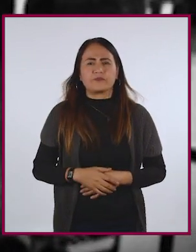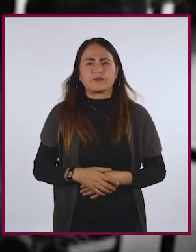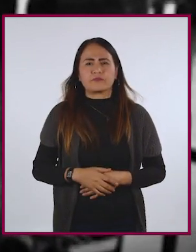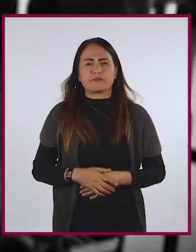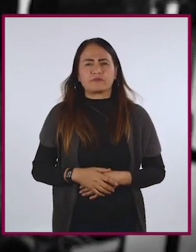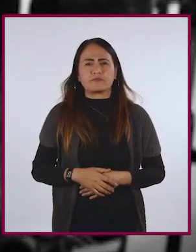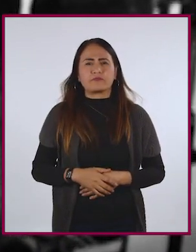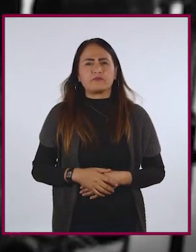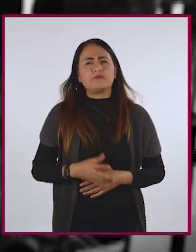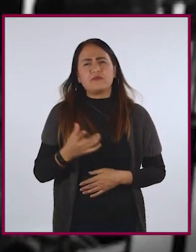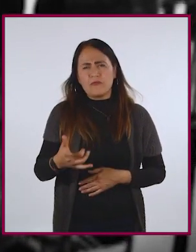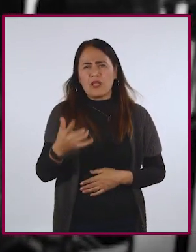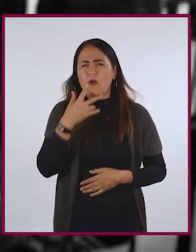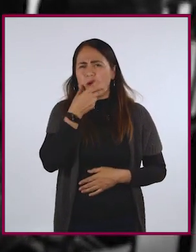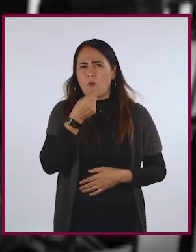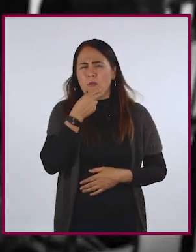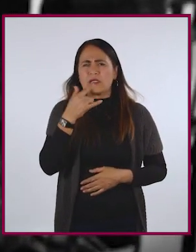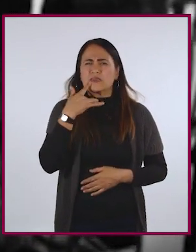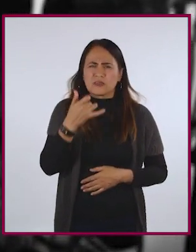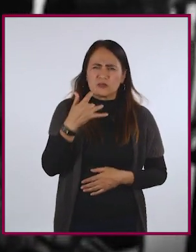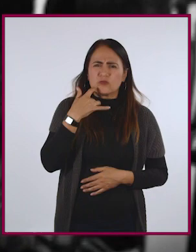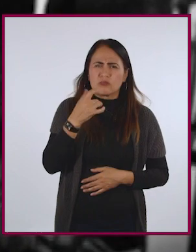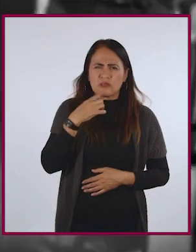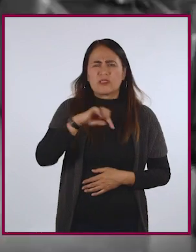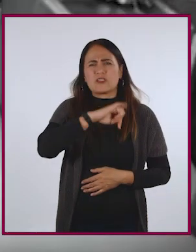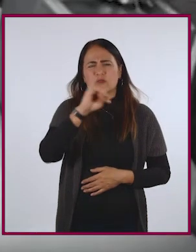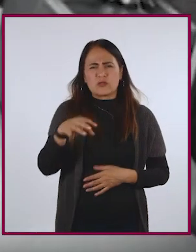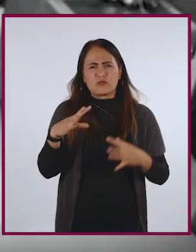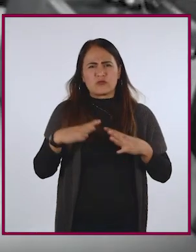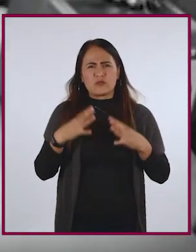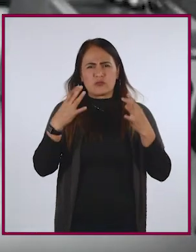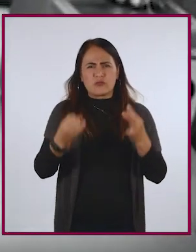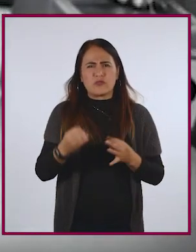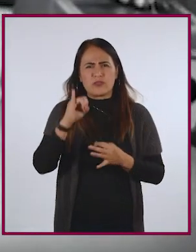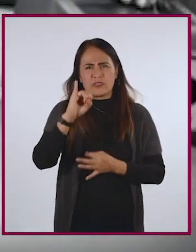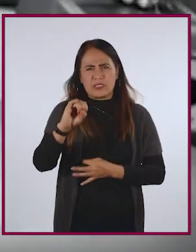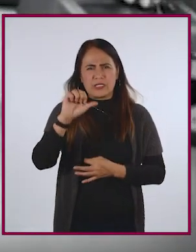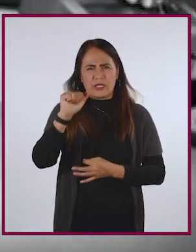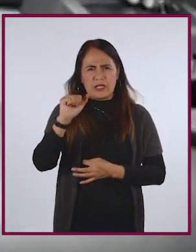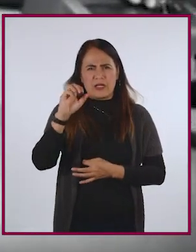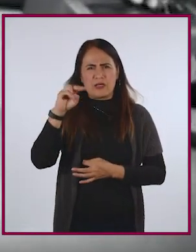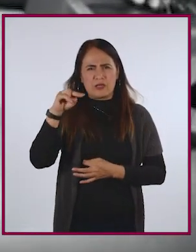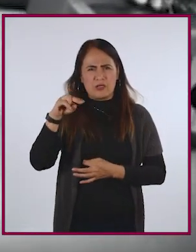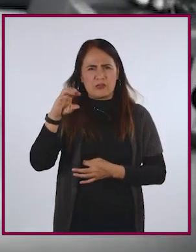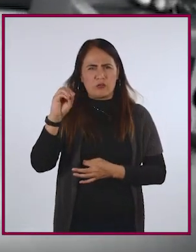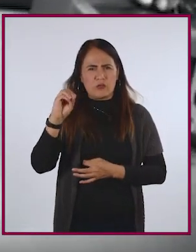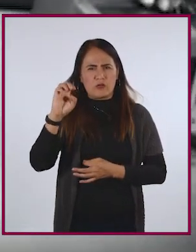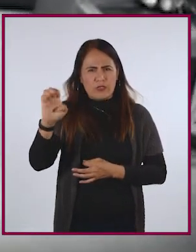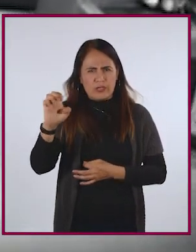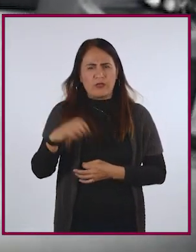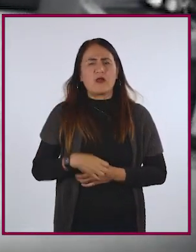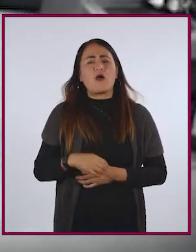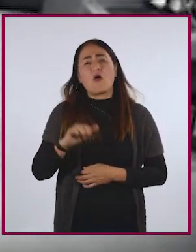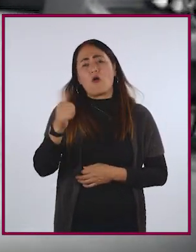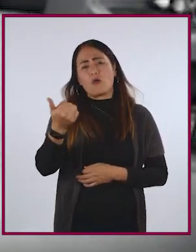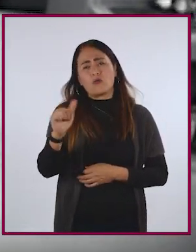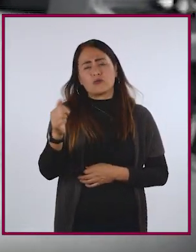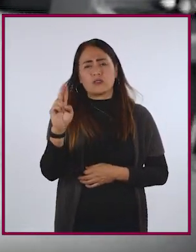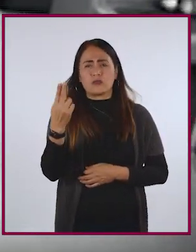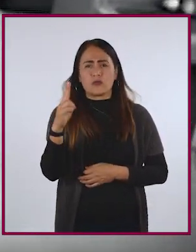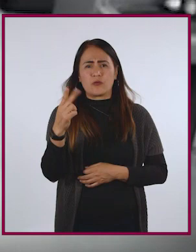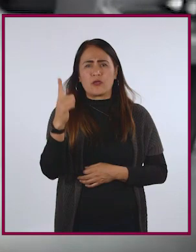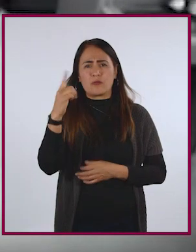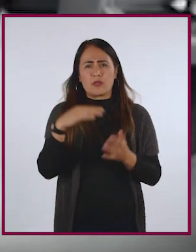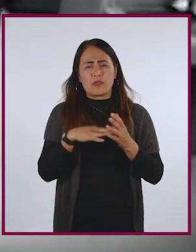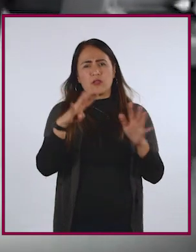Entonces, en base a un esfuerzo que hizo, se fundó el INAOE con decreto oficial del gobierno el 11 de